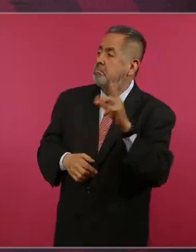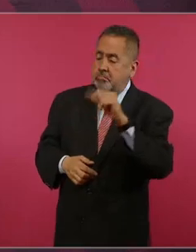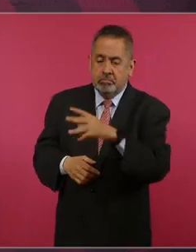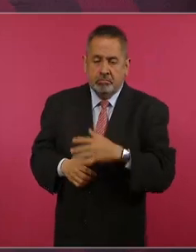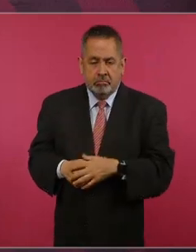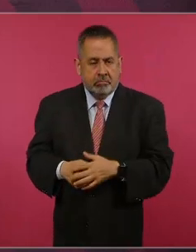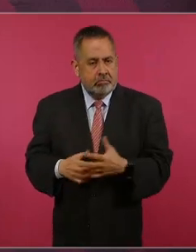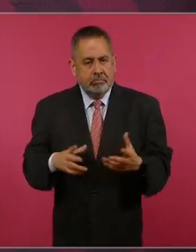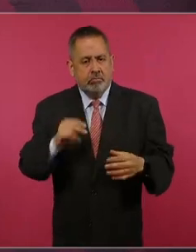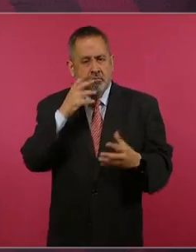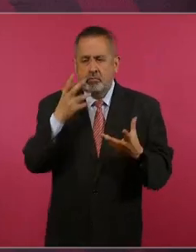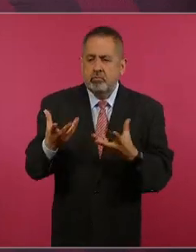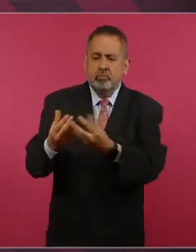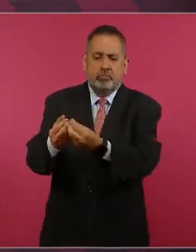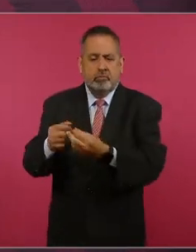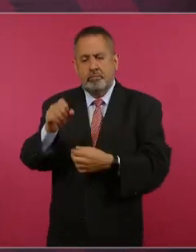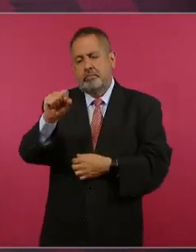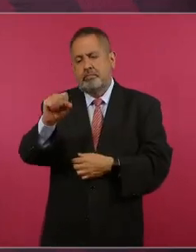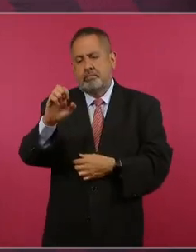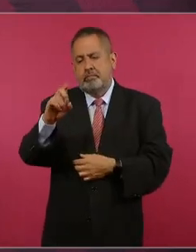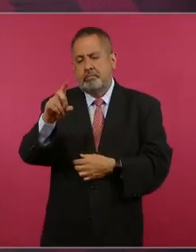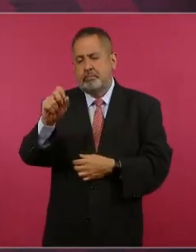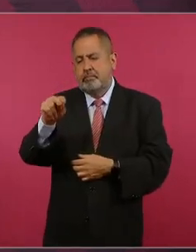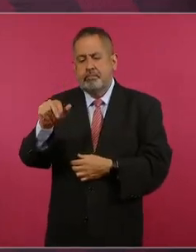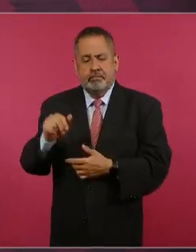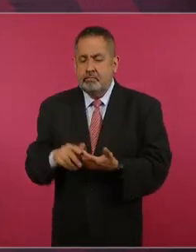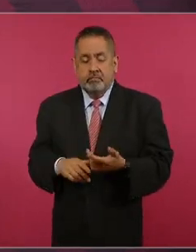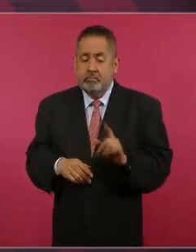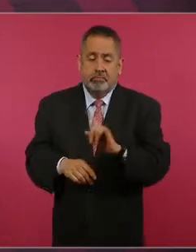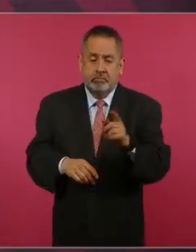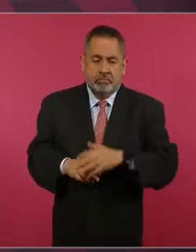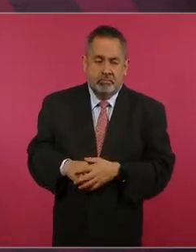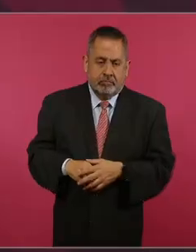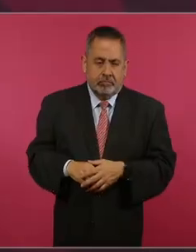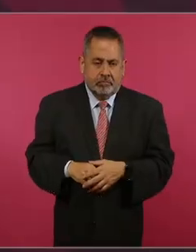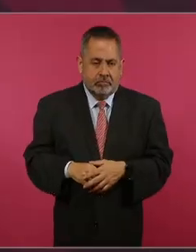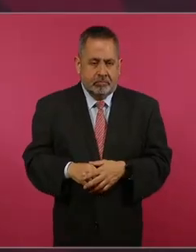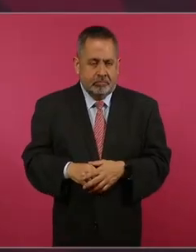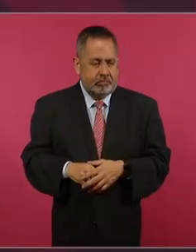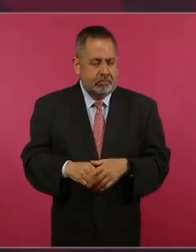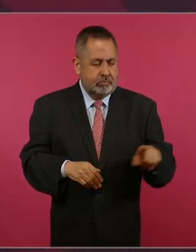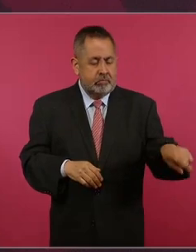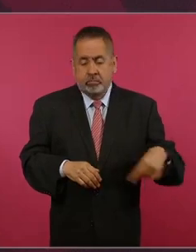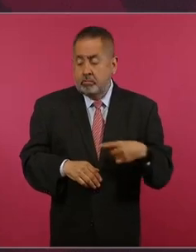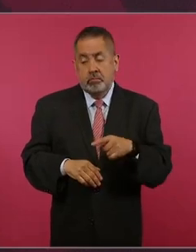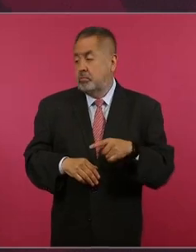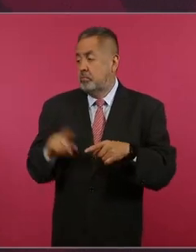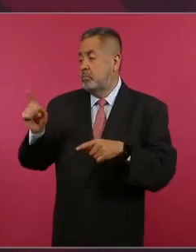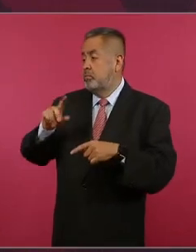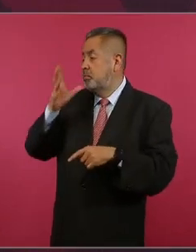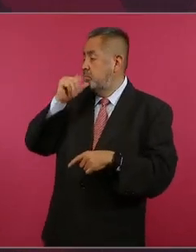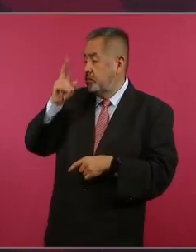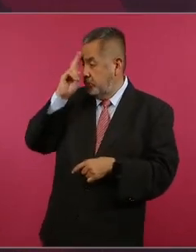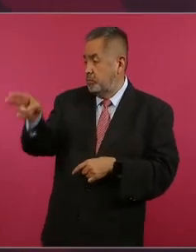con el supuesto, como si ellos fuesen